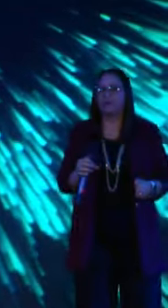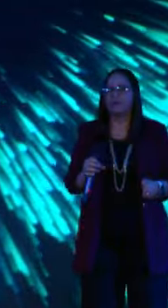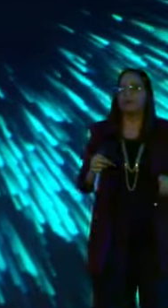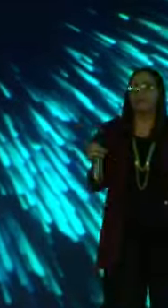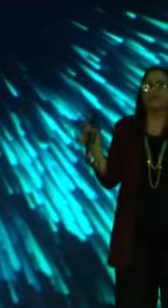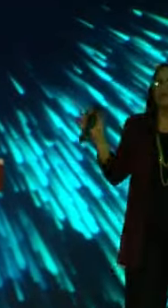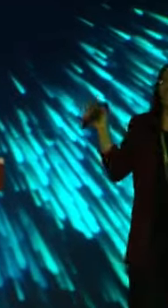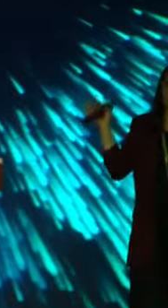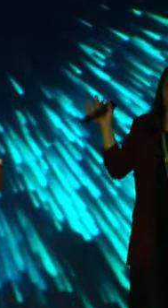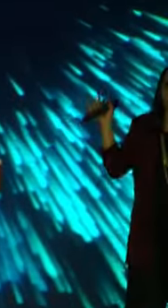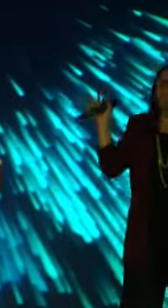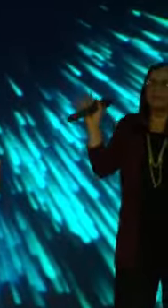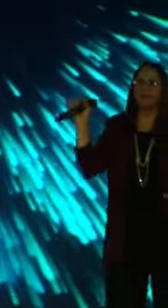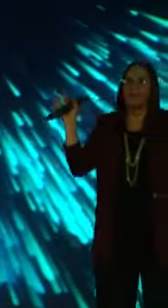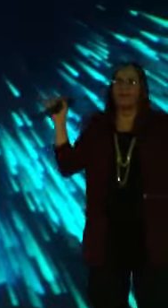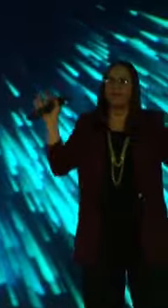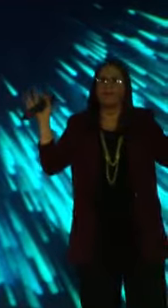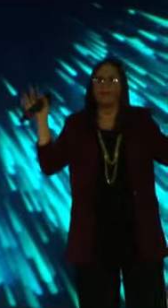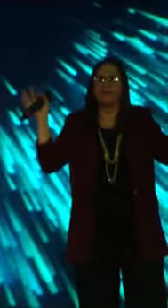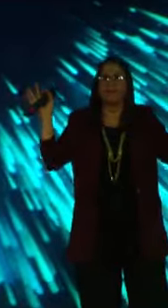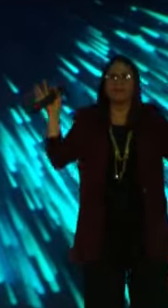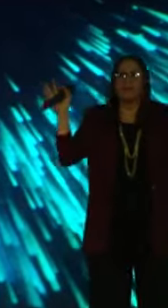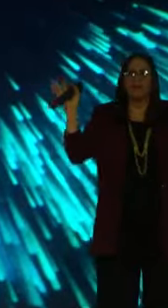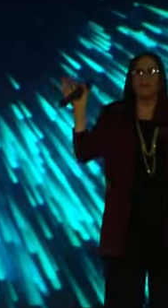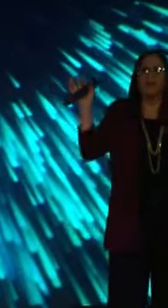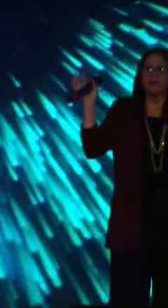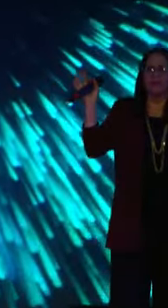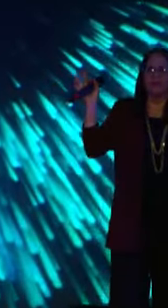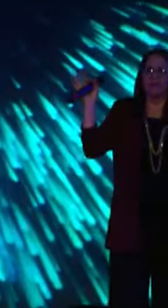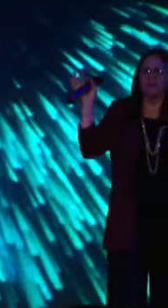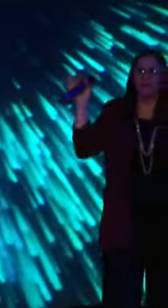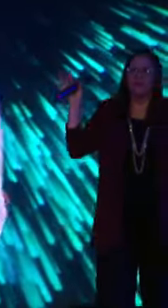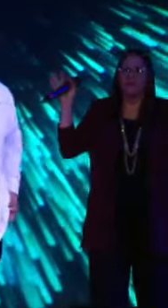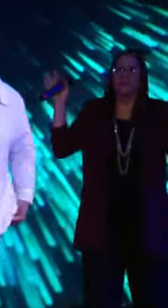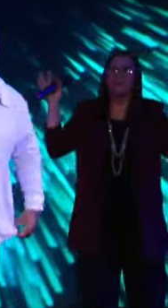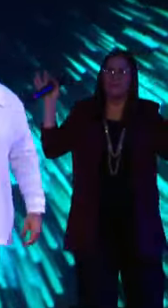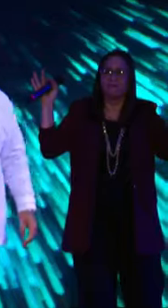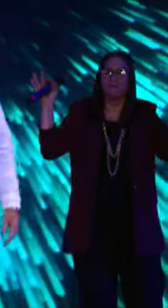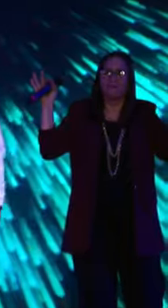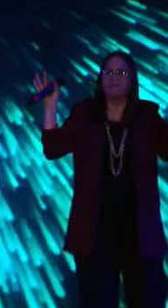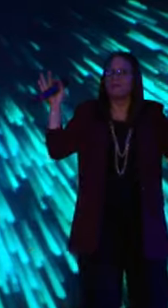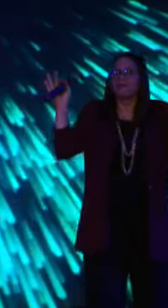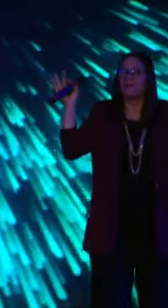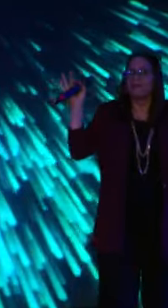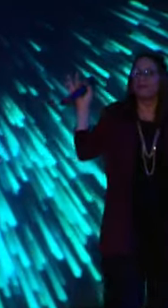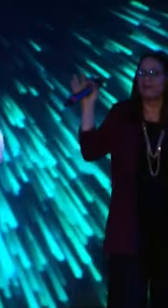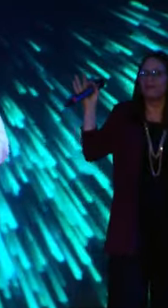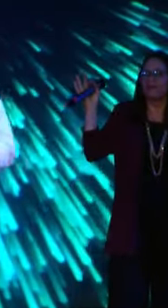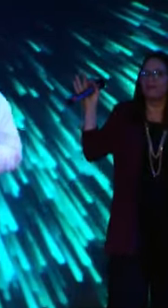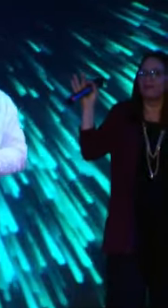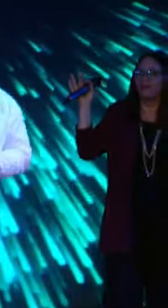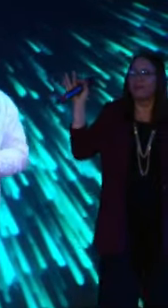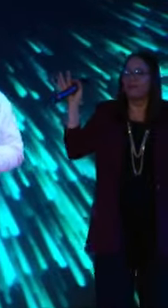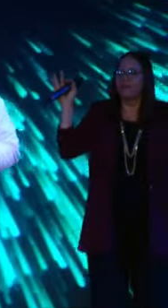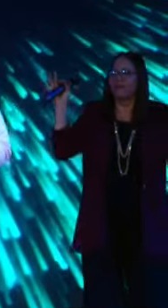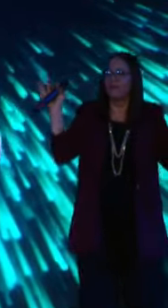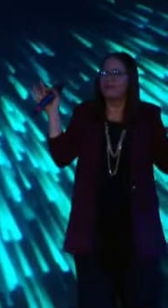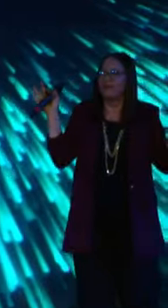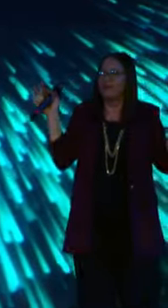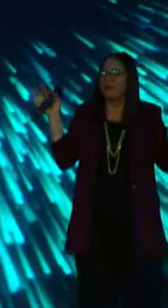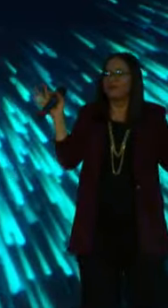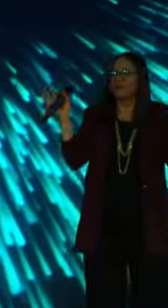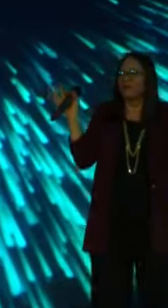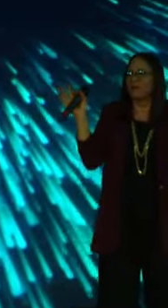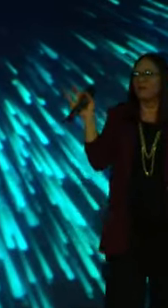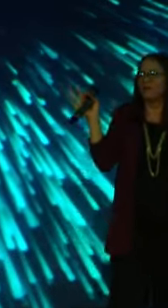Levante su manita y dele gracias al Señor, porque hoy podemos estar en su casa para adorarle, para agradecerle